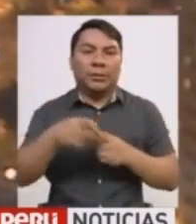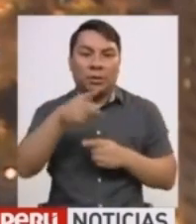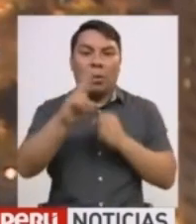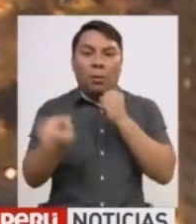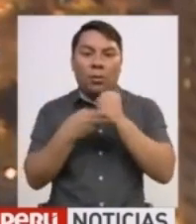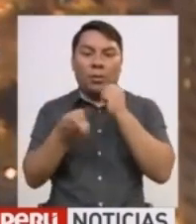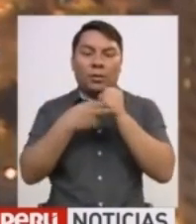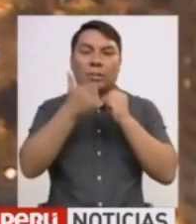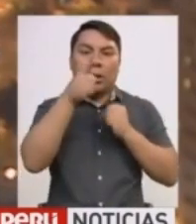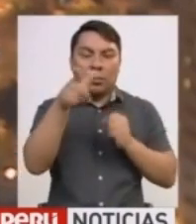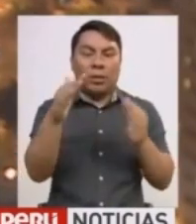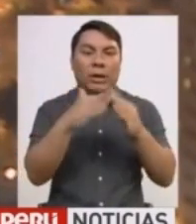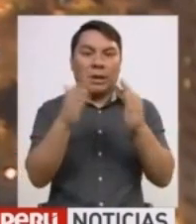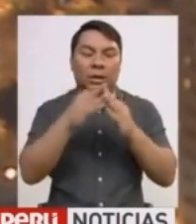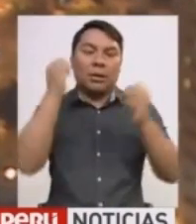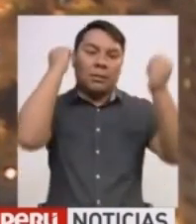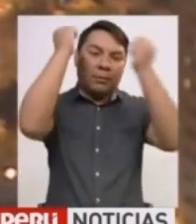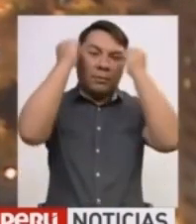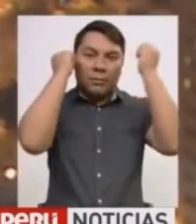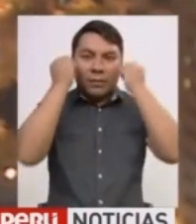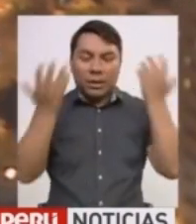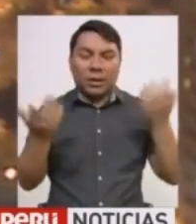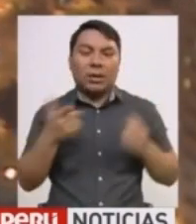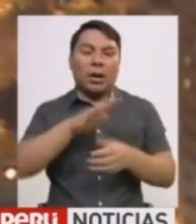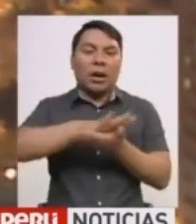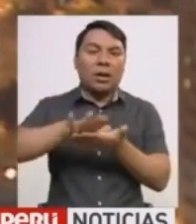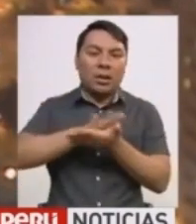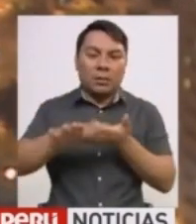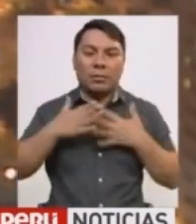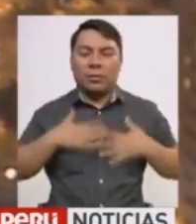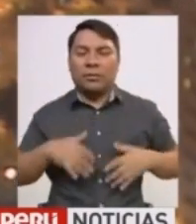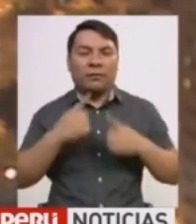agua para la casa, simplemente para bañarnos o para poder limpiar nuestro hogar. Bien.